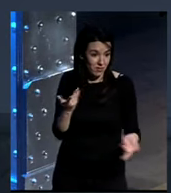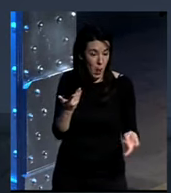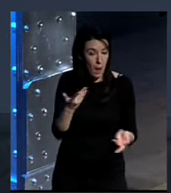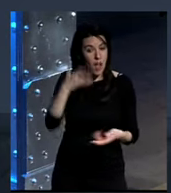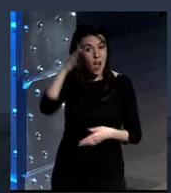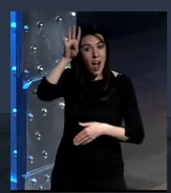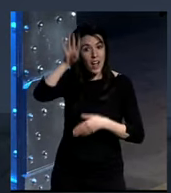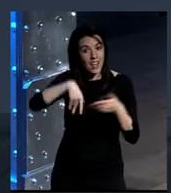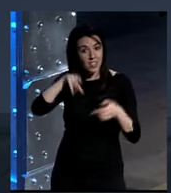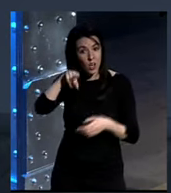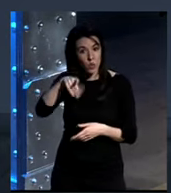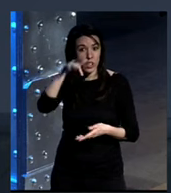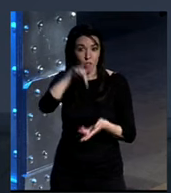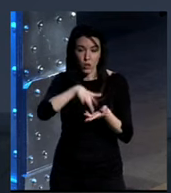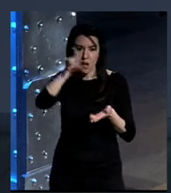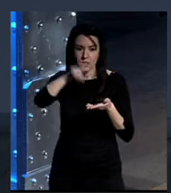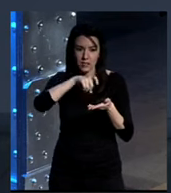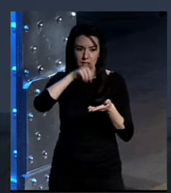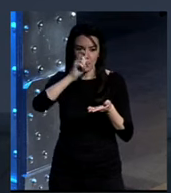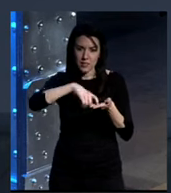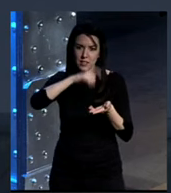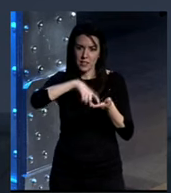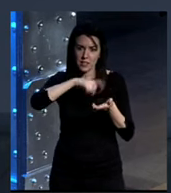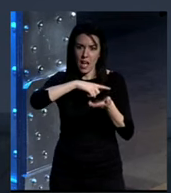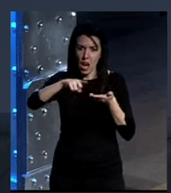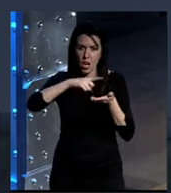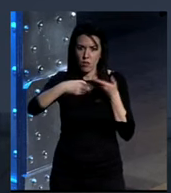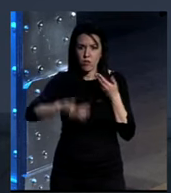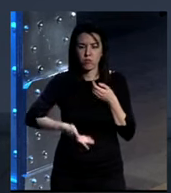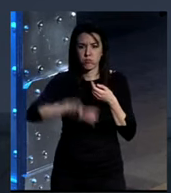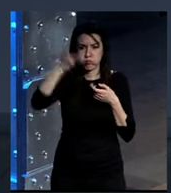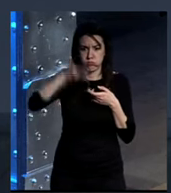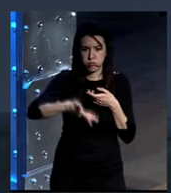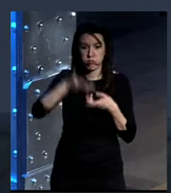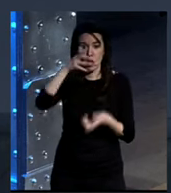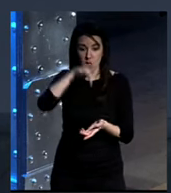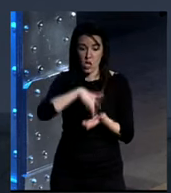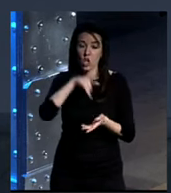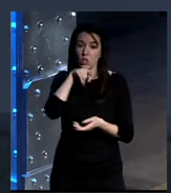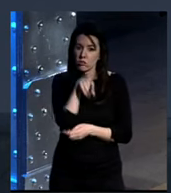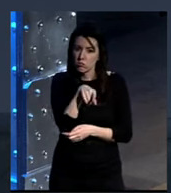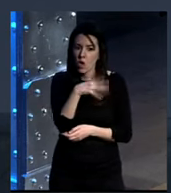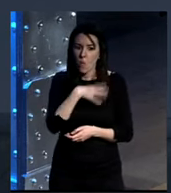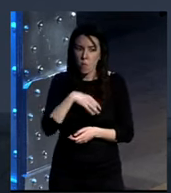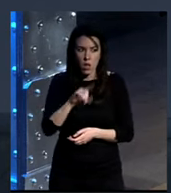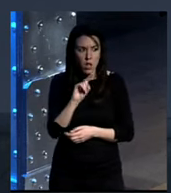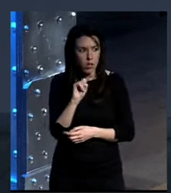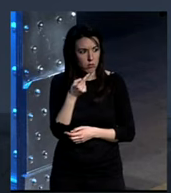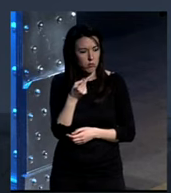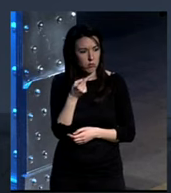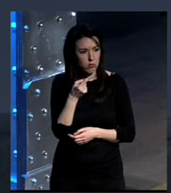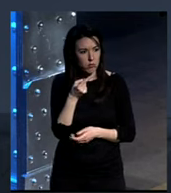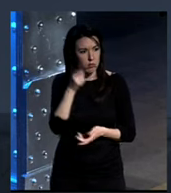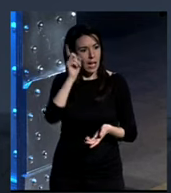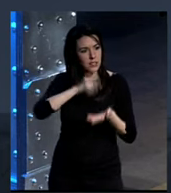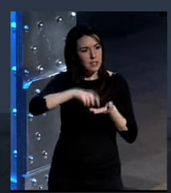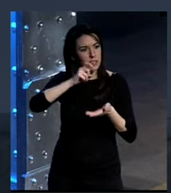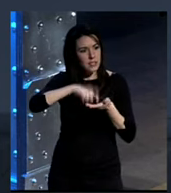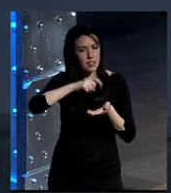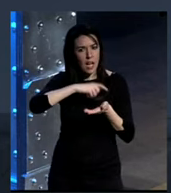en Cataluña el telégrafo óptico pues tuvo muchísima vigencia. De hecho, el telégrafo óptico allí probablemente